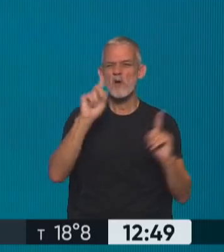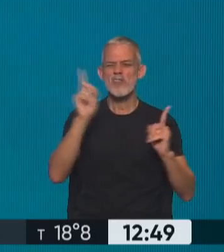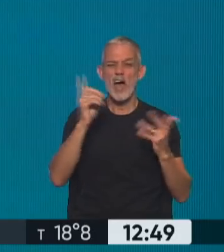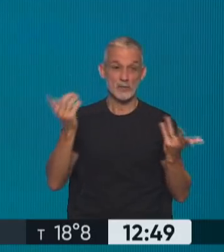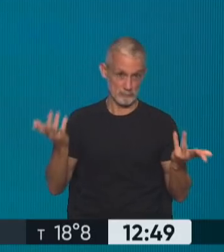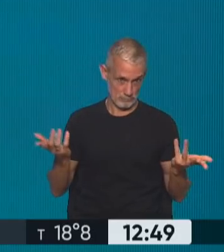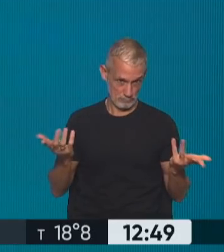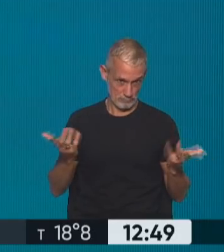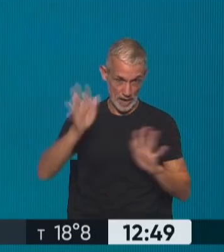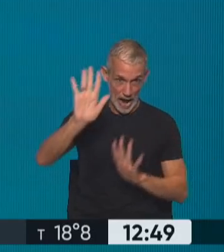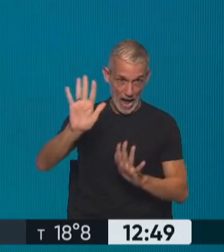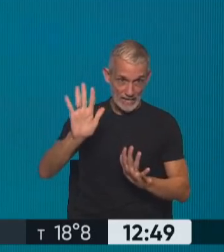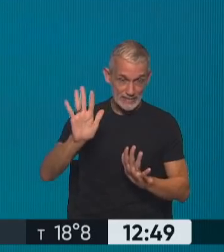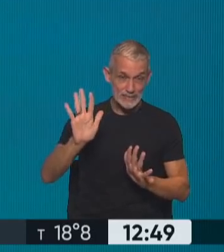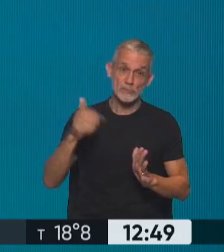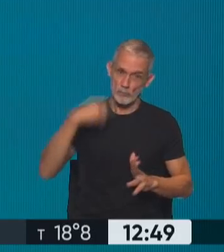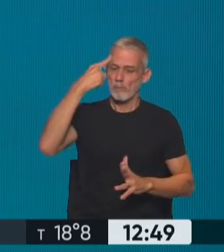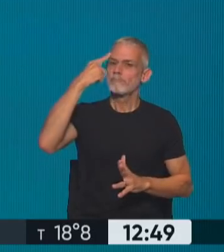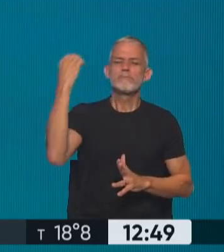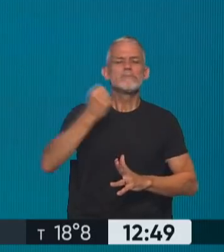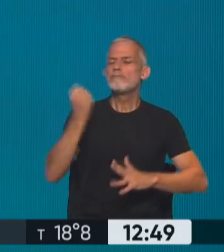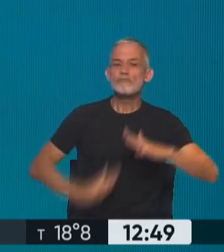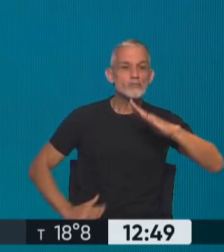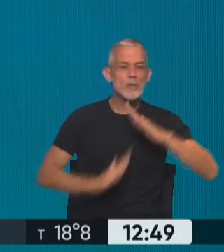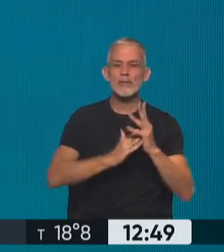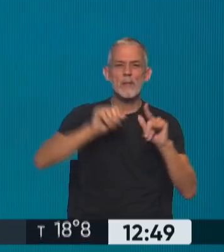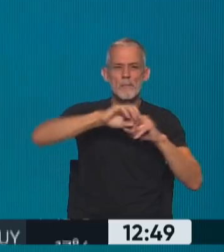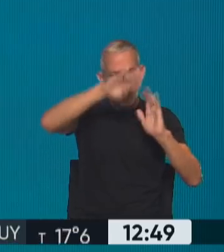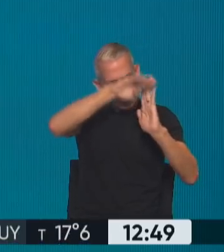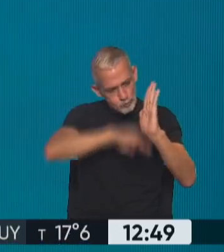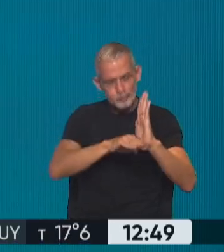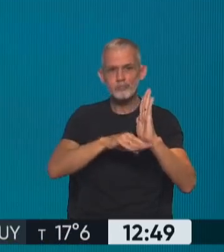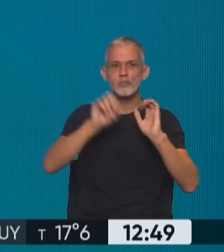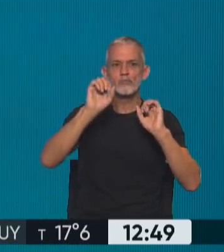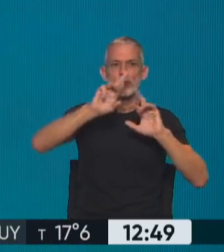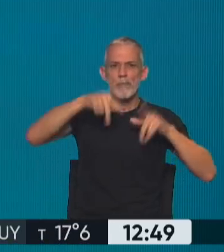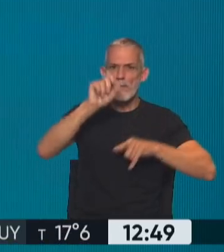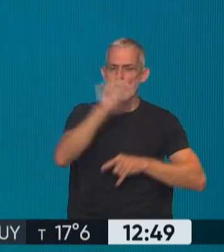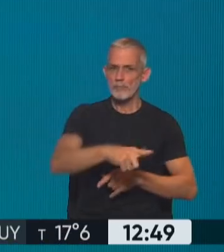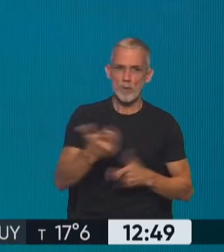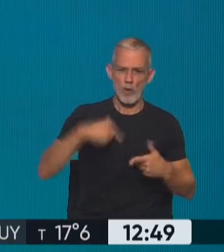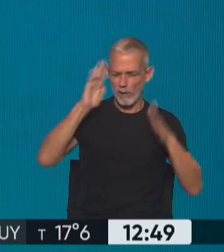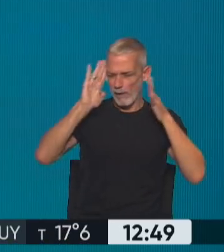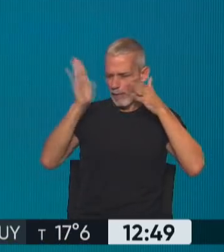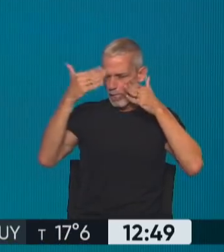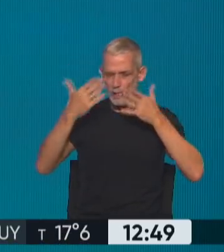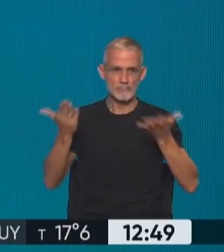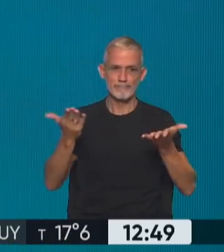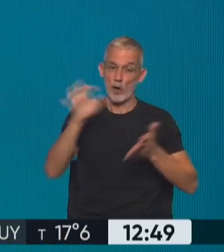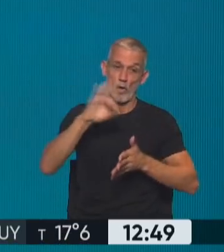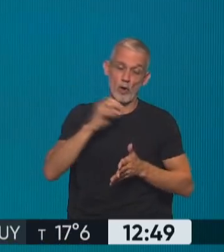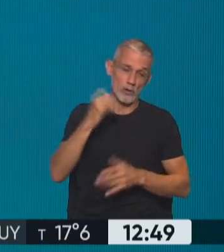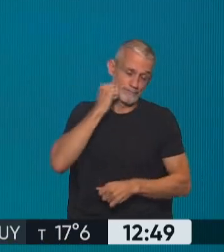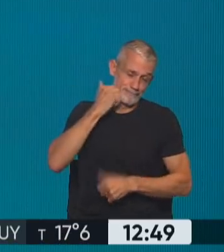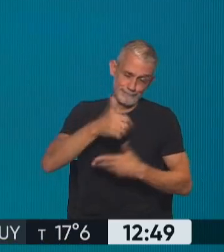yo diría definitorio las políticas del Estado, o es un necio o es un